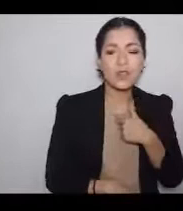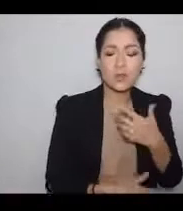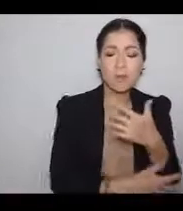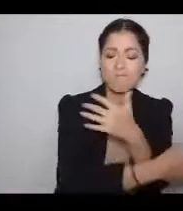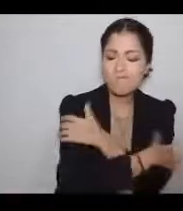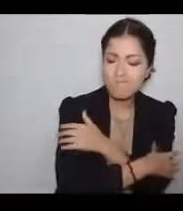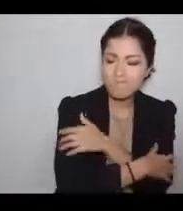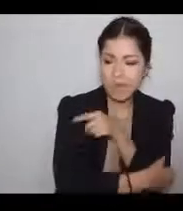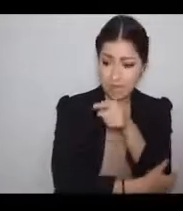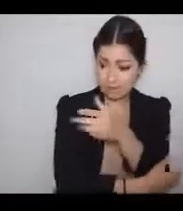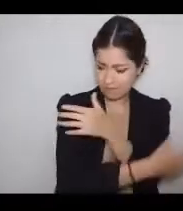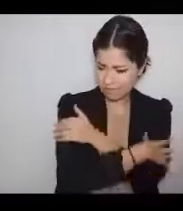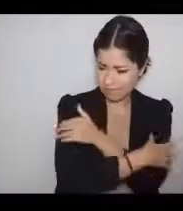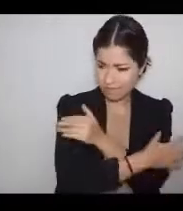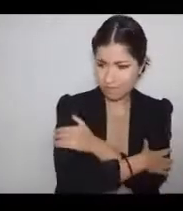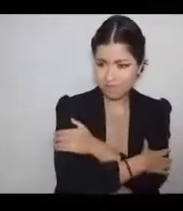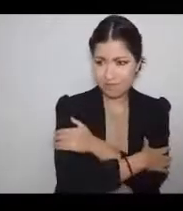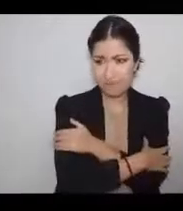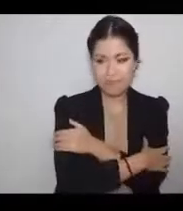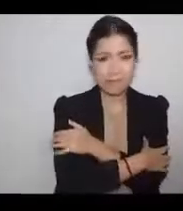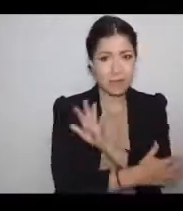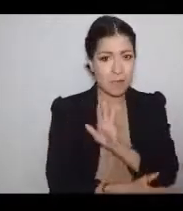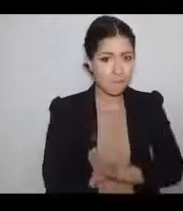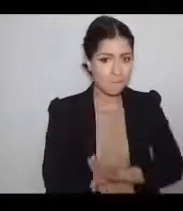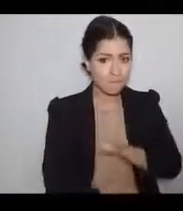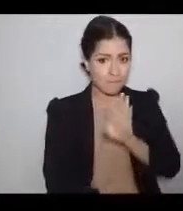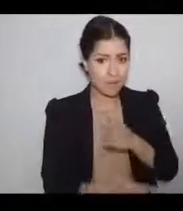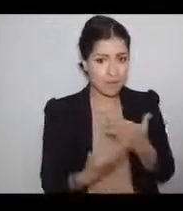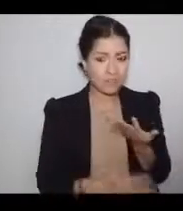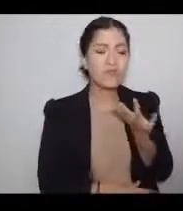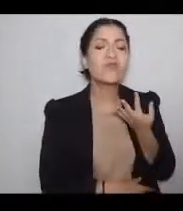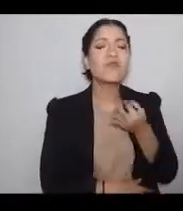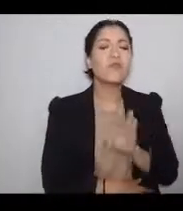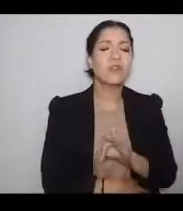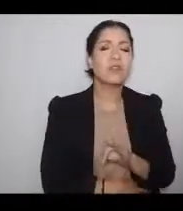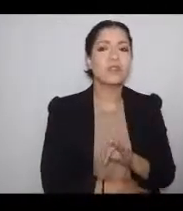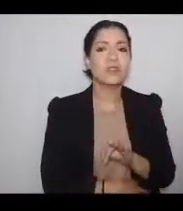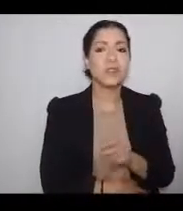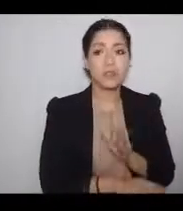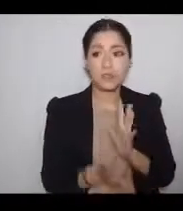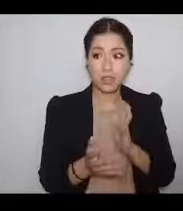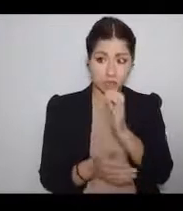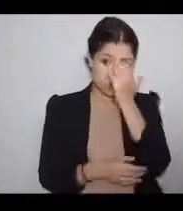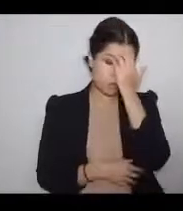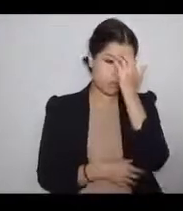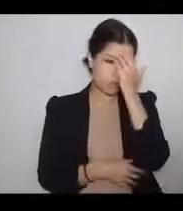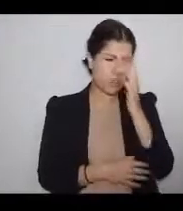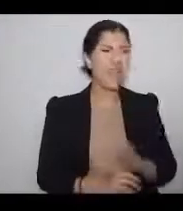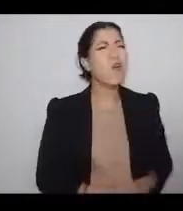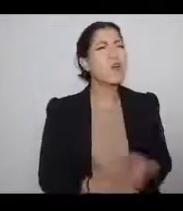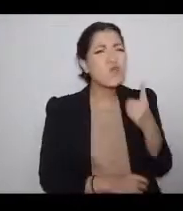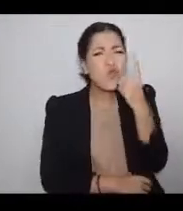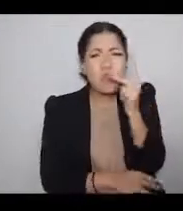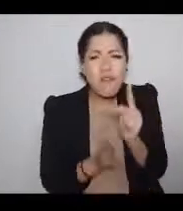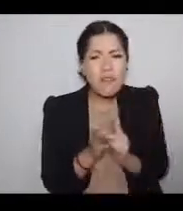todo tu clan. ¡El beso de Judas! Ya nos conocíamos. Nos habíamos visto una vez. Sí, eso basta para que